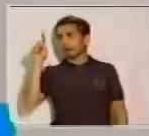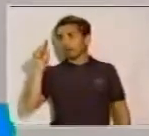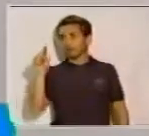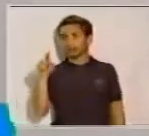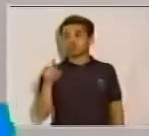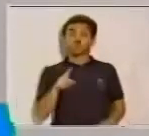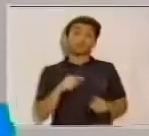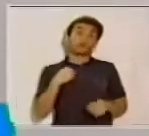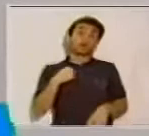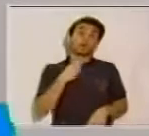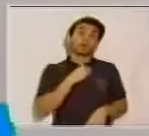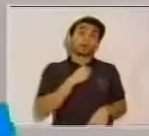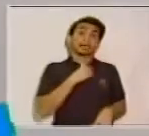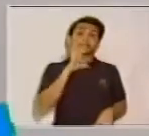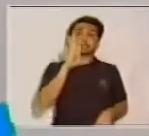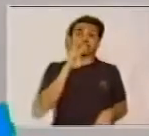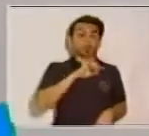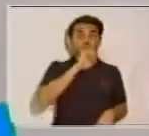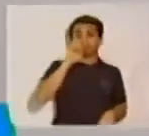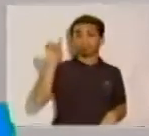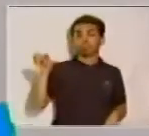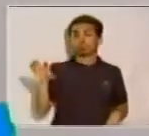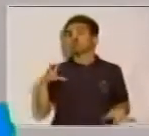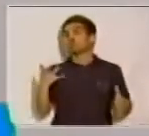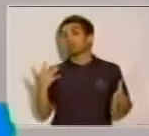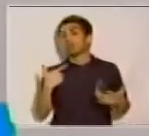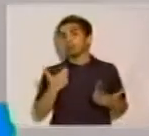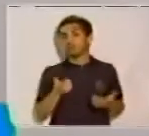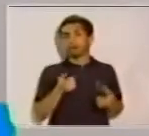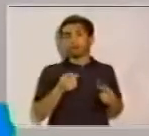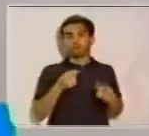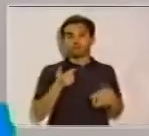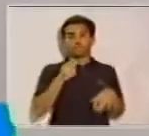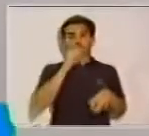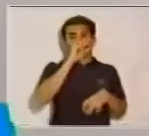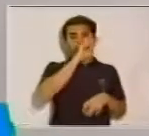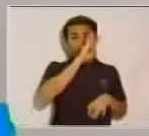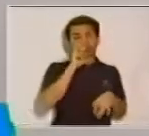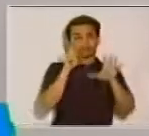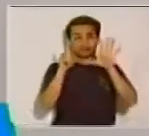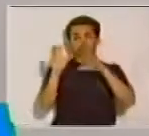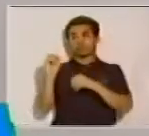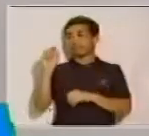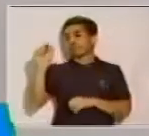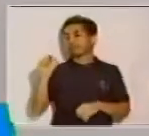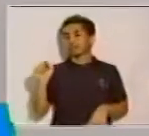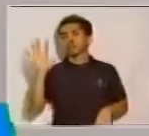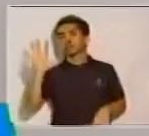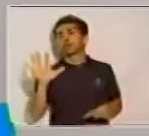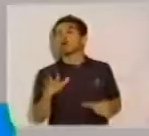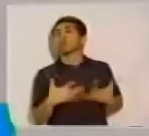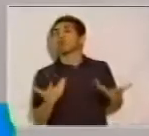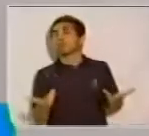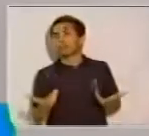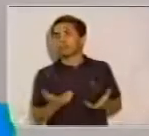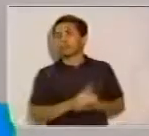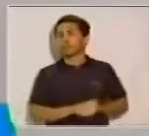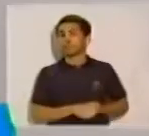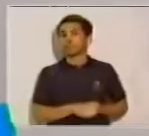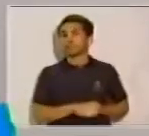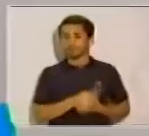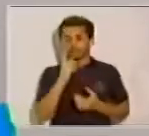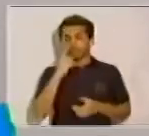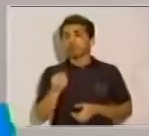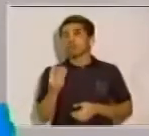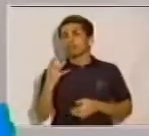lados. Entonces los voy a repartir. Agarren su calculadora y dividan 360 dentro de 5. ¿Y cuánto